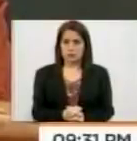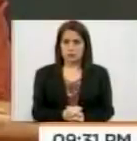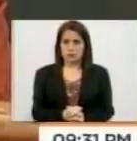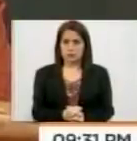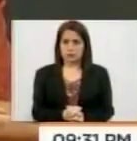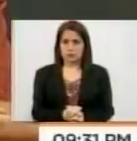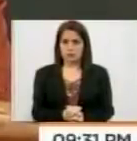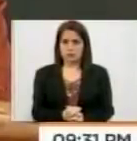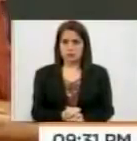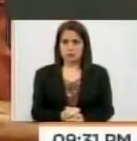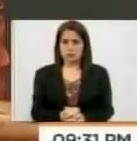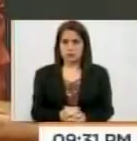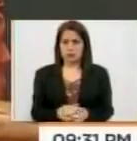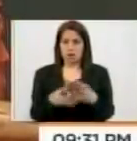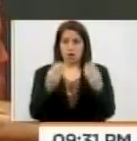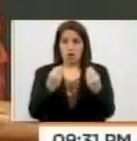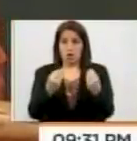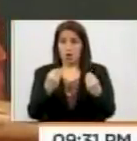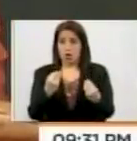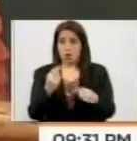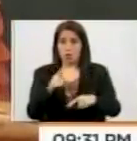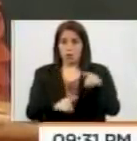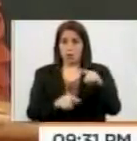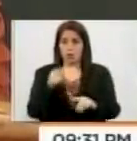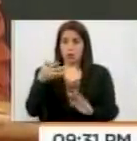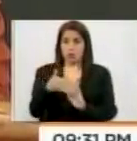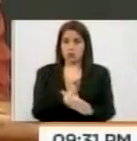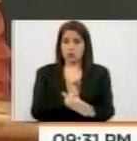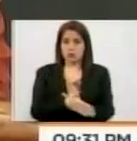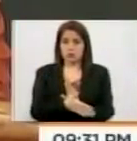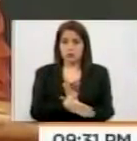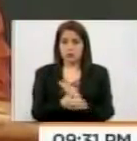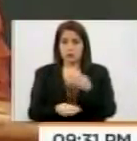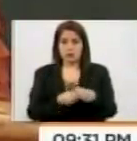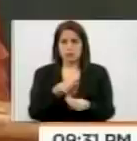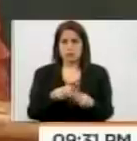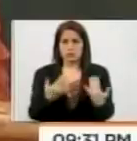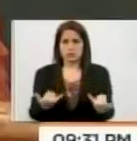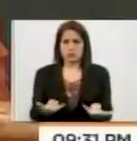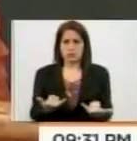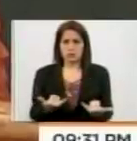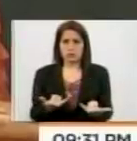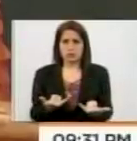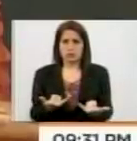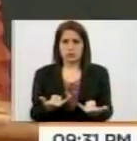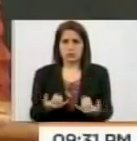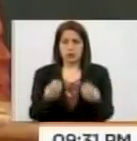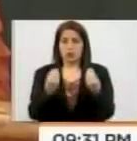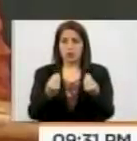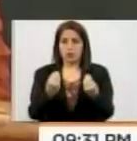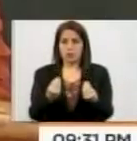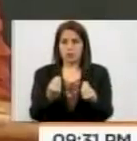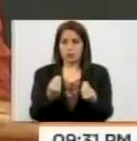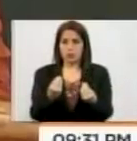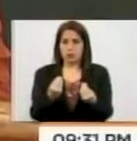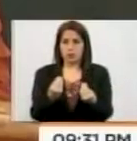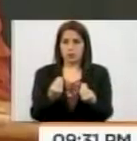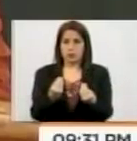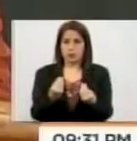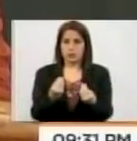Segunda consigna, esta sí va a pegar porque hicimos un focus group. Juntos, todo es posible. Juntos.